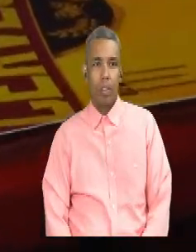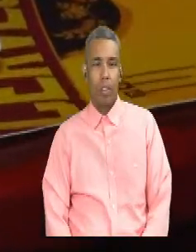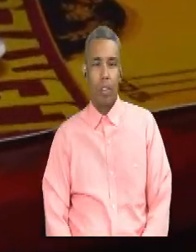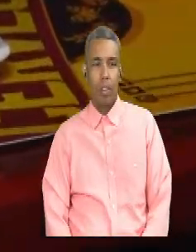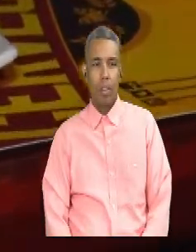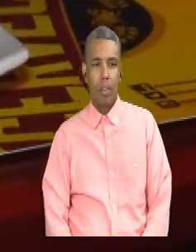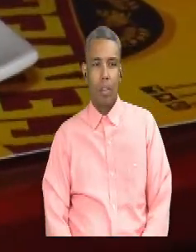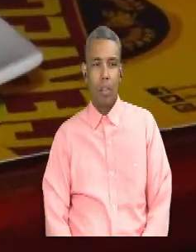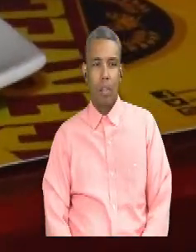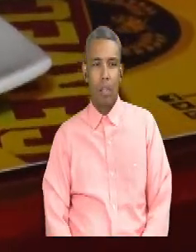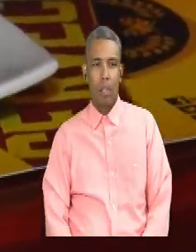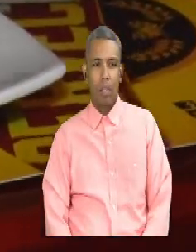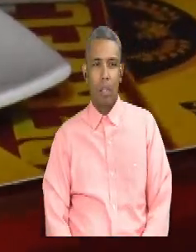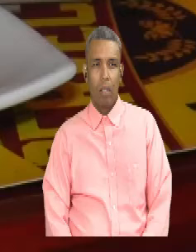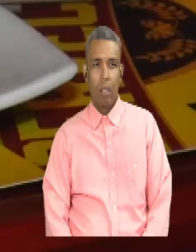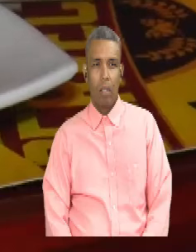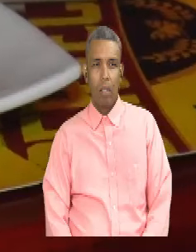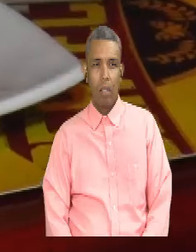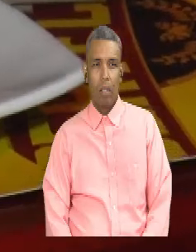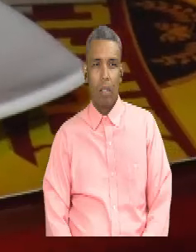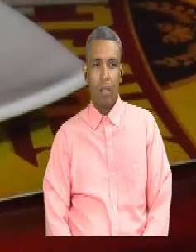nuestro...